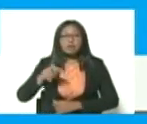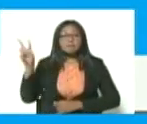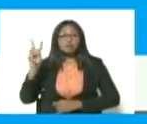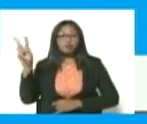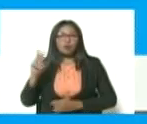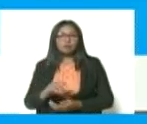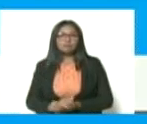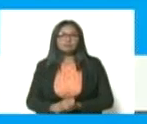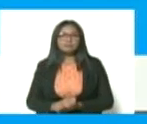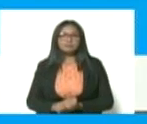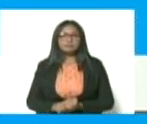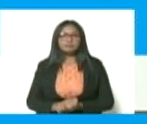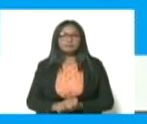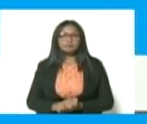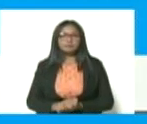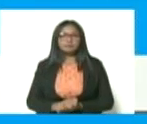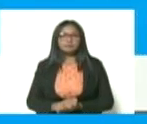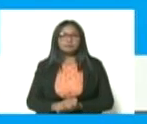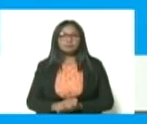además Leopoldo López